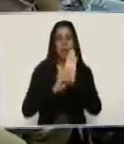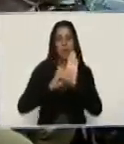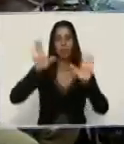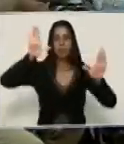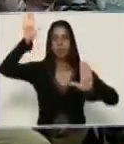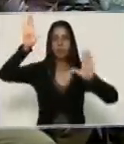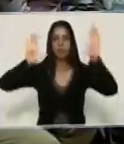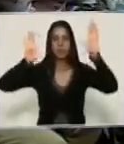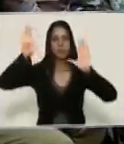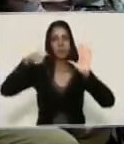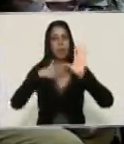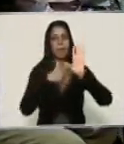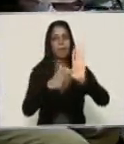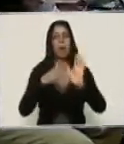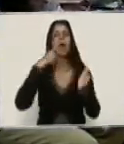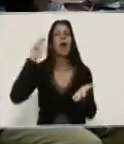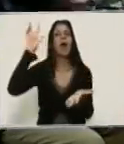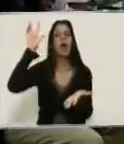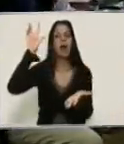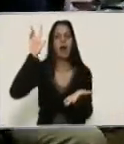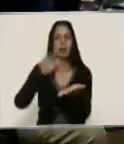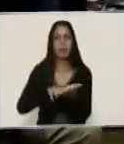de costumbre, aprobado.